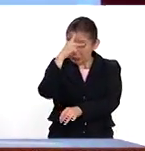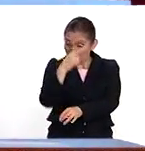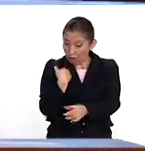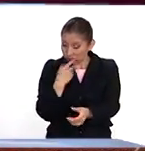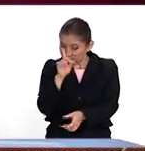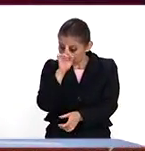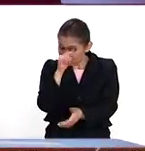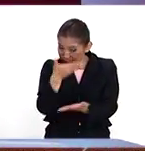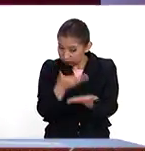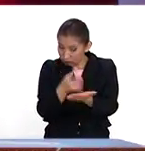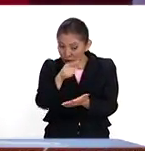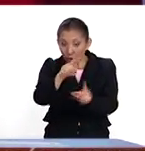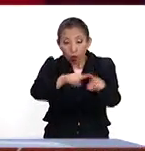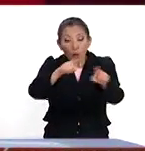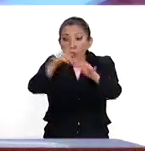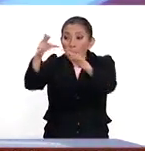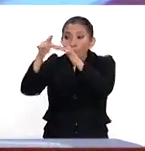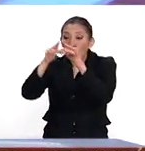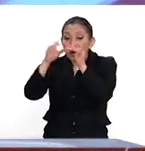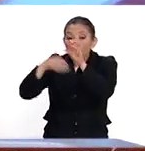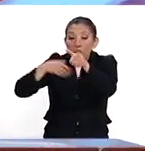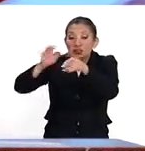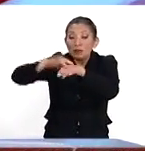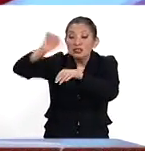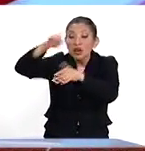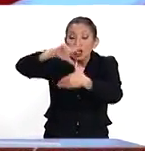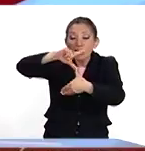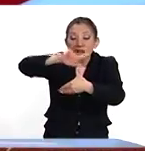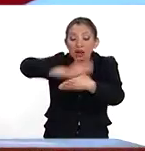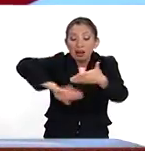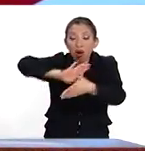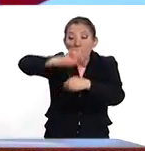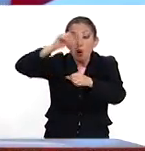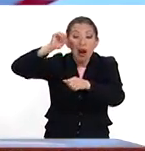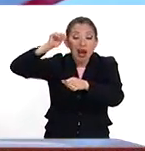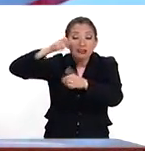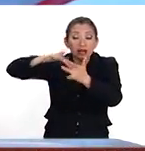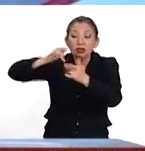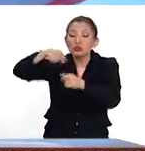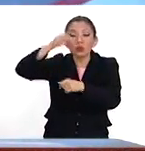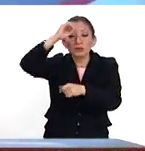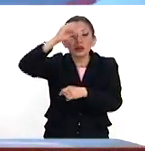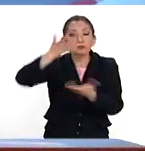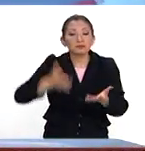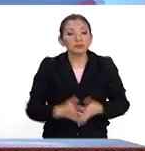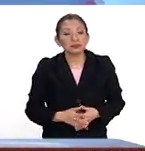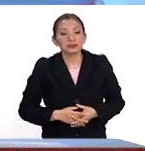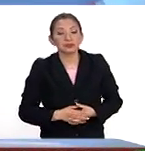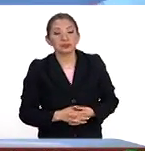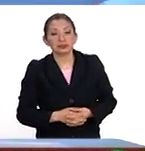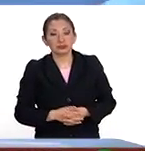México que diversifique su comercio con América Latina y con Asia. ¿Cuál es tu opinión al respecto?